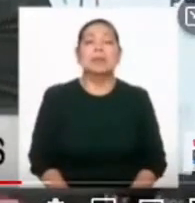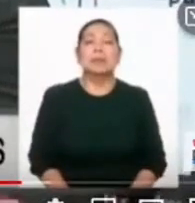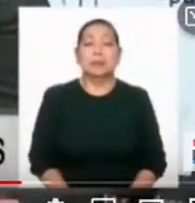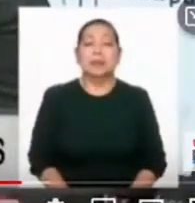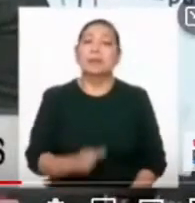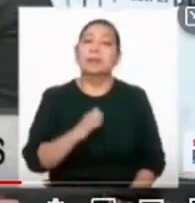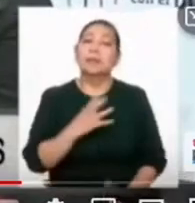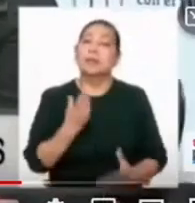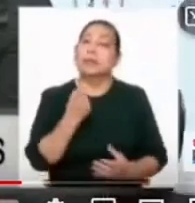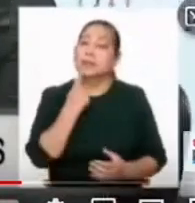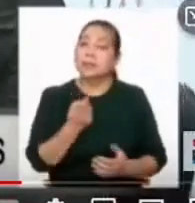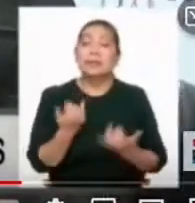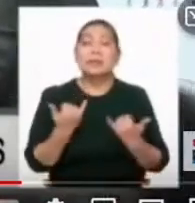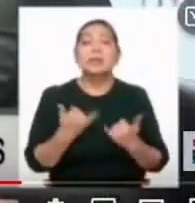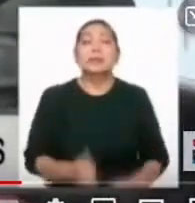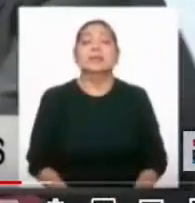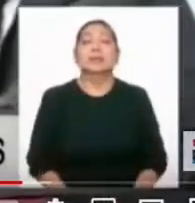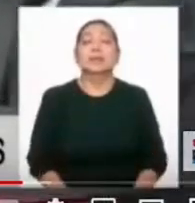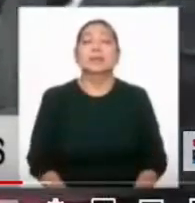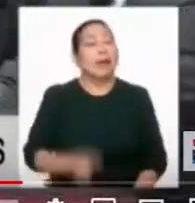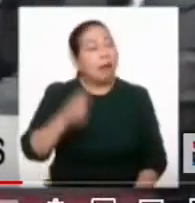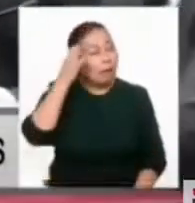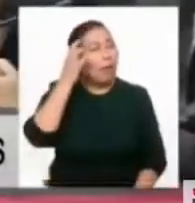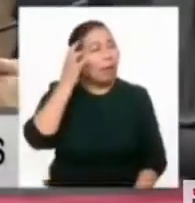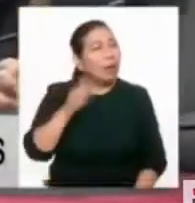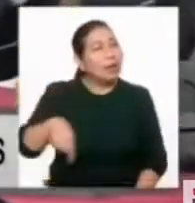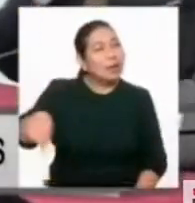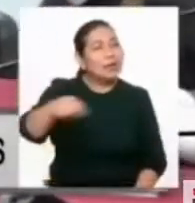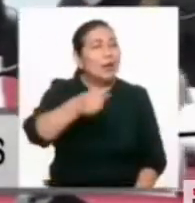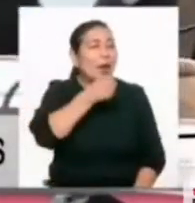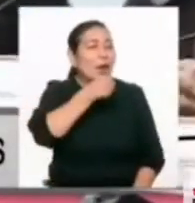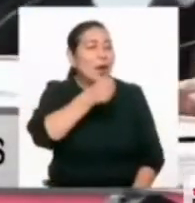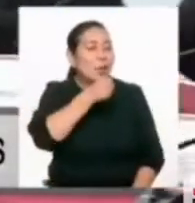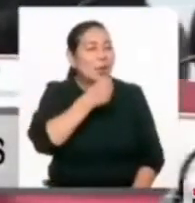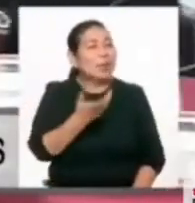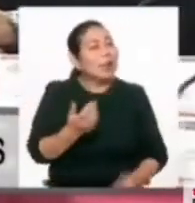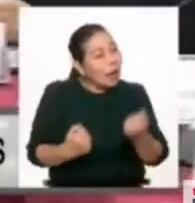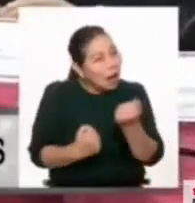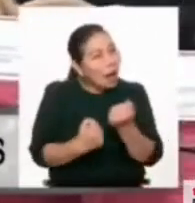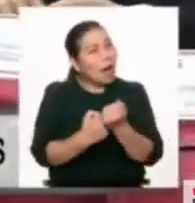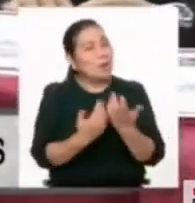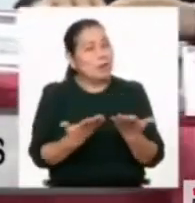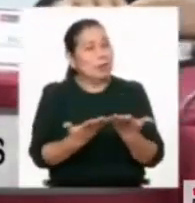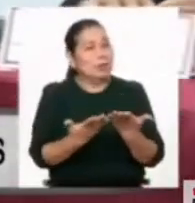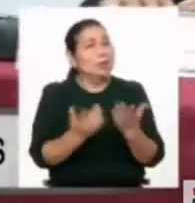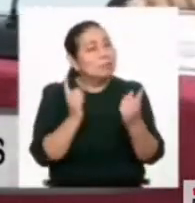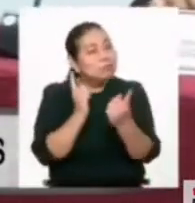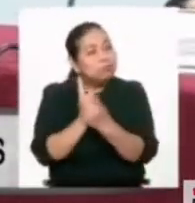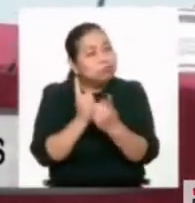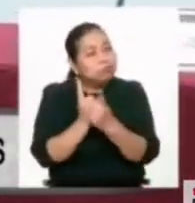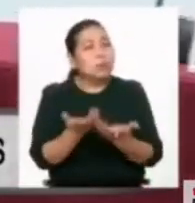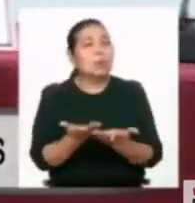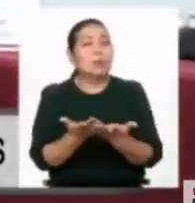Sí, yo quería complementar también allí. Creo que los medios de comunicación más bien tienen que apoyar estos eventos de